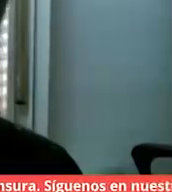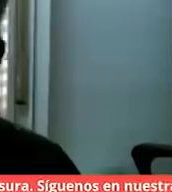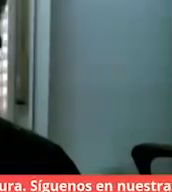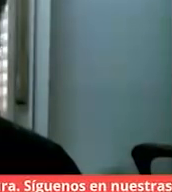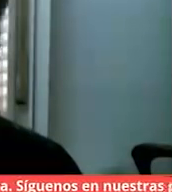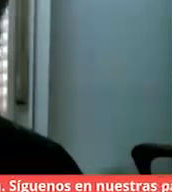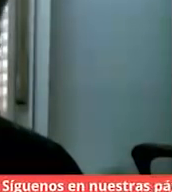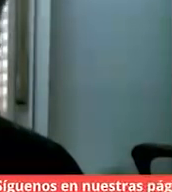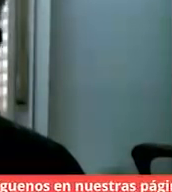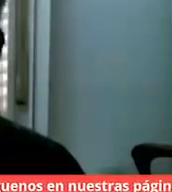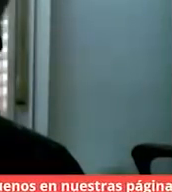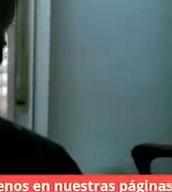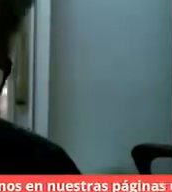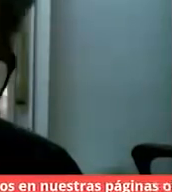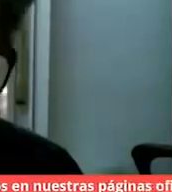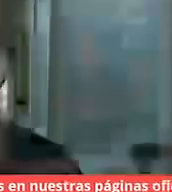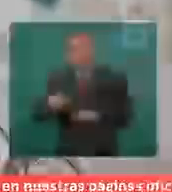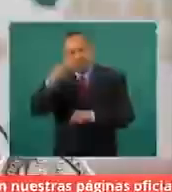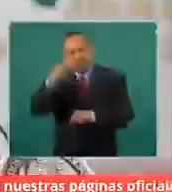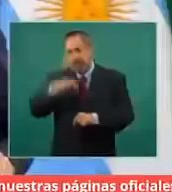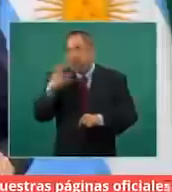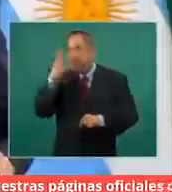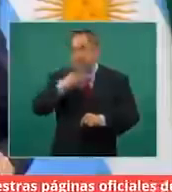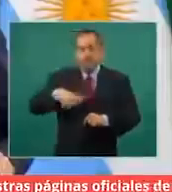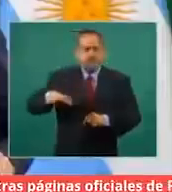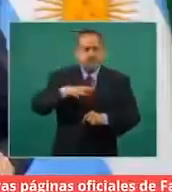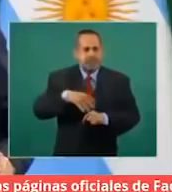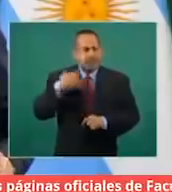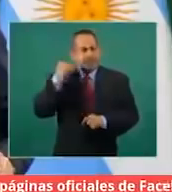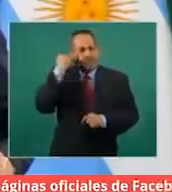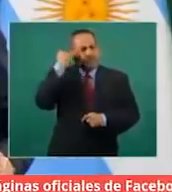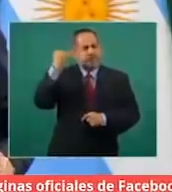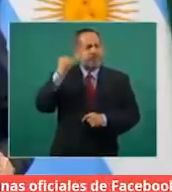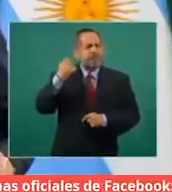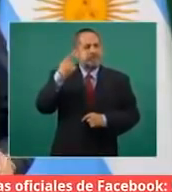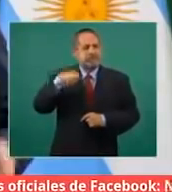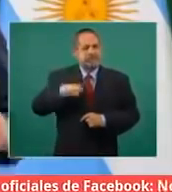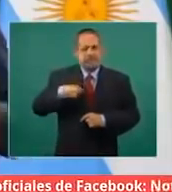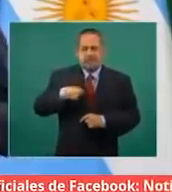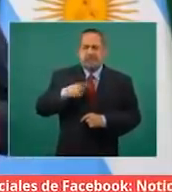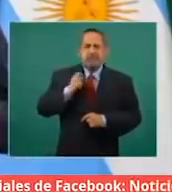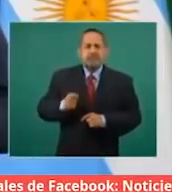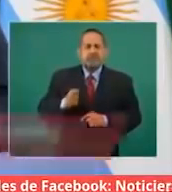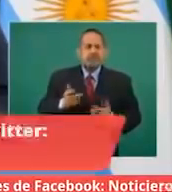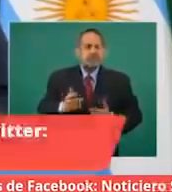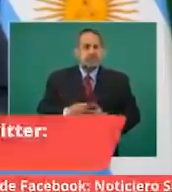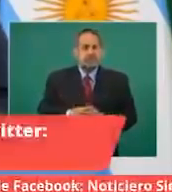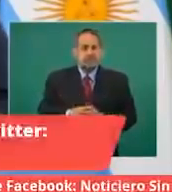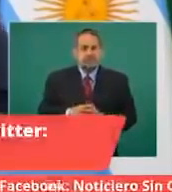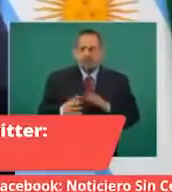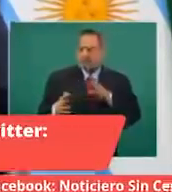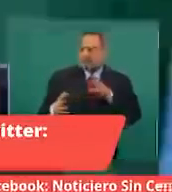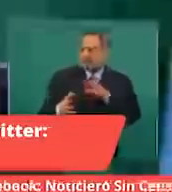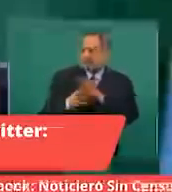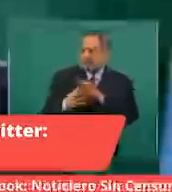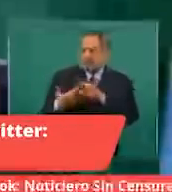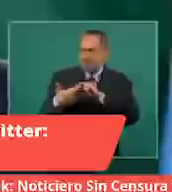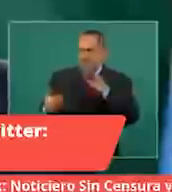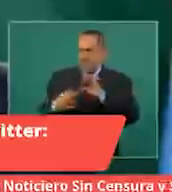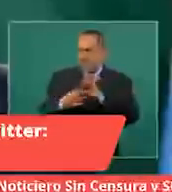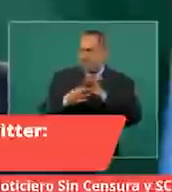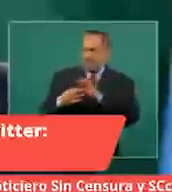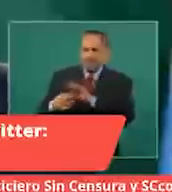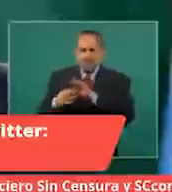muy difícil, con mucha deuda. Hubo una renegociación de deuda en medio de la pandemia, o sea,